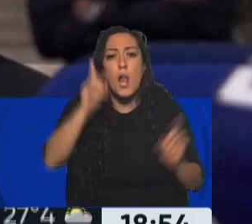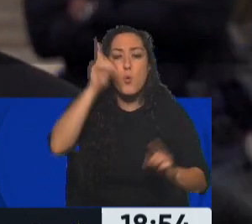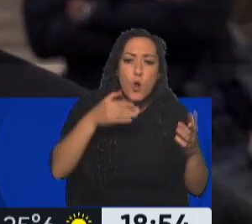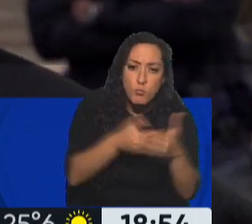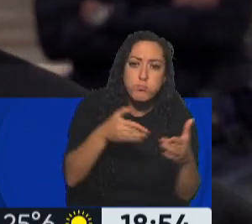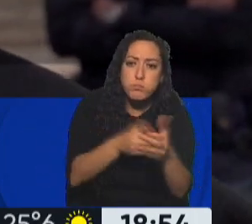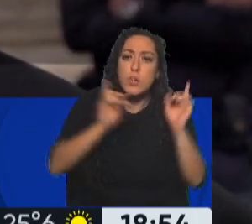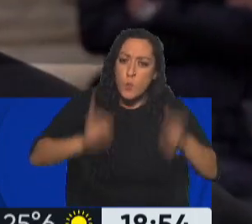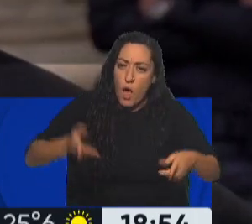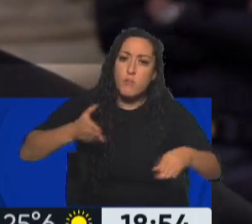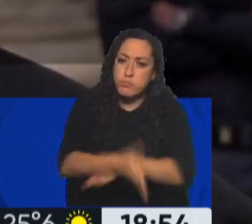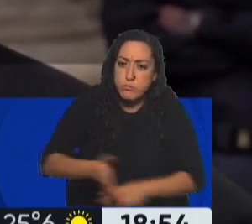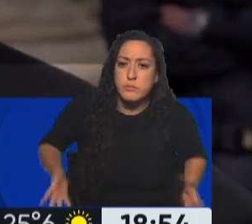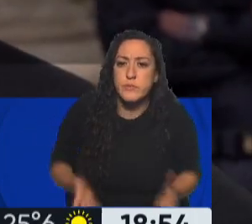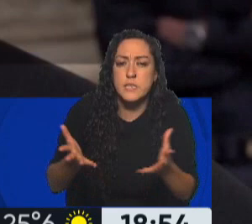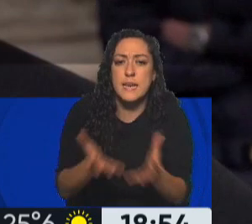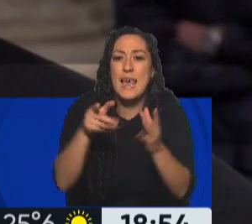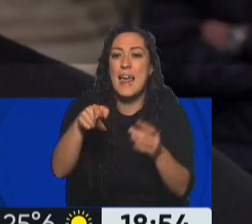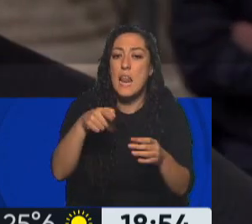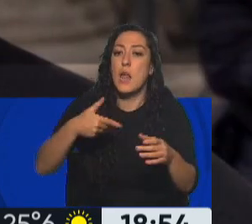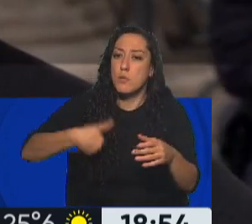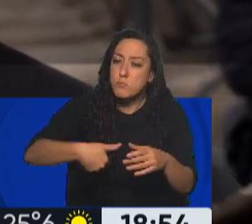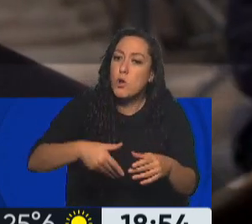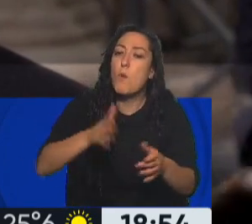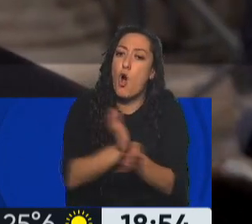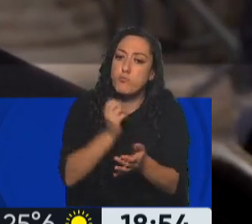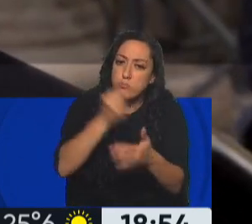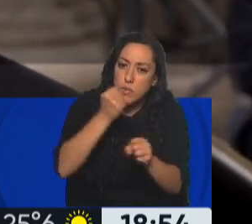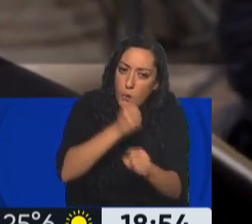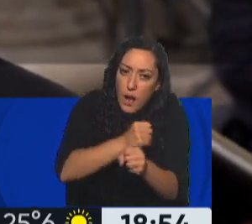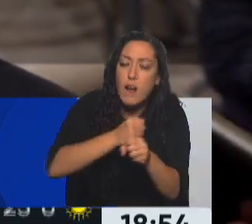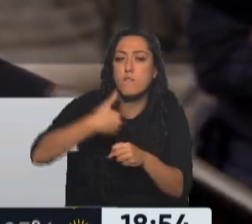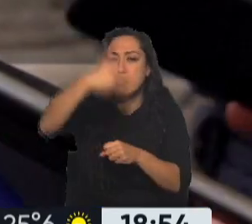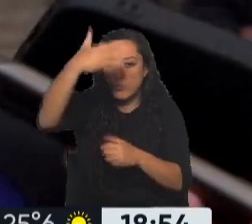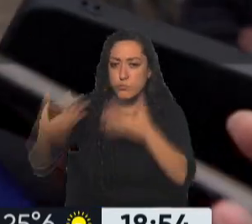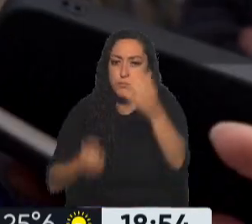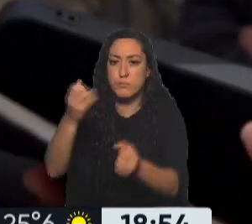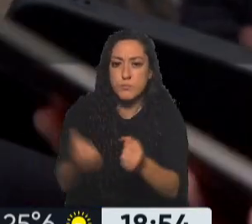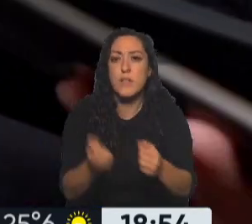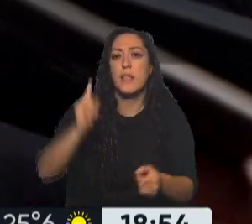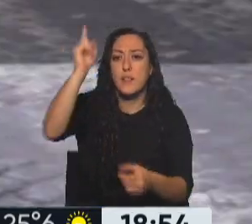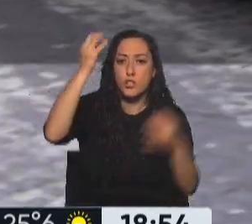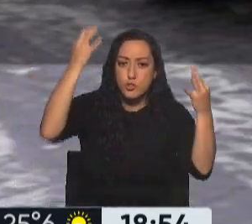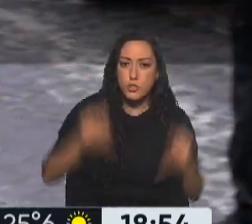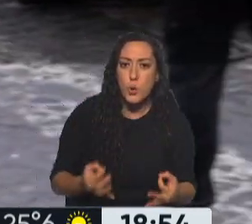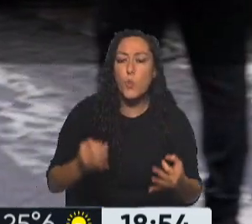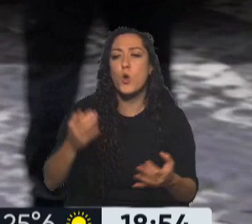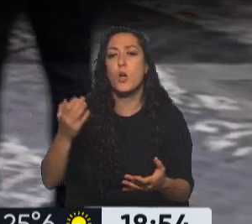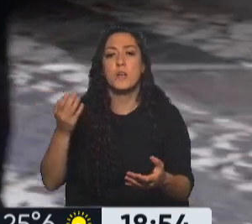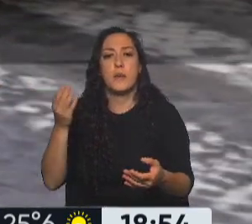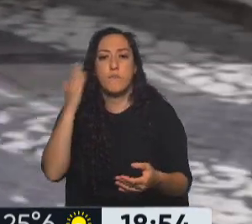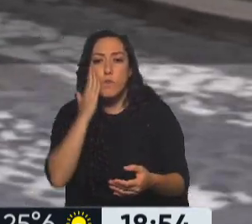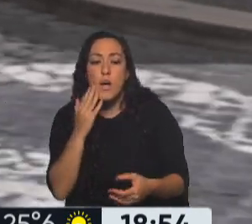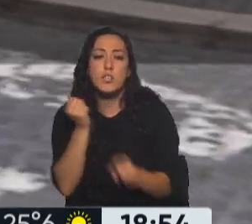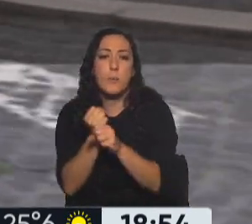ha seminato e raccoglieremo ancora nel tempo il frutto di quello che egli ha fatto e il Signore certamente lo